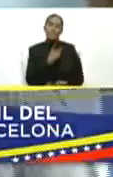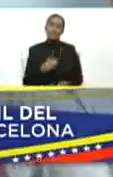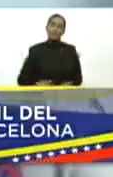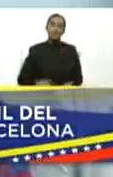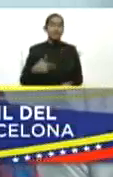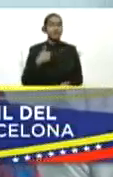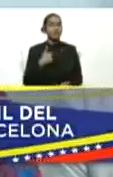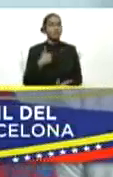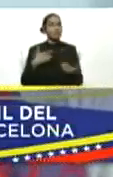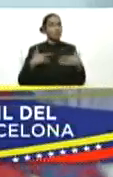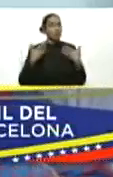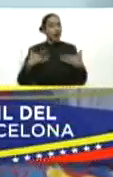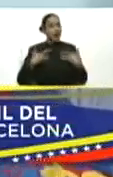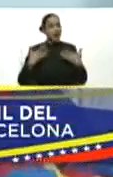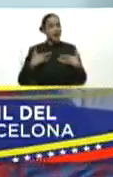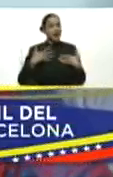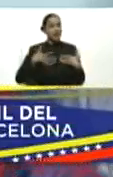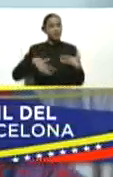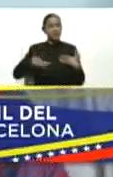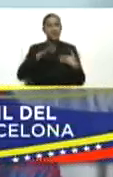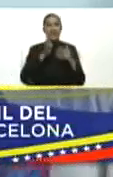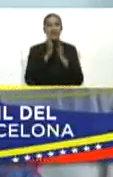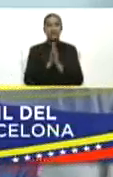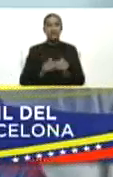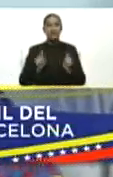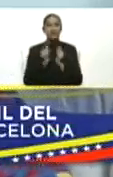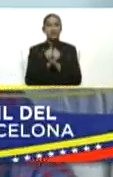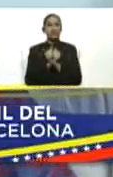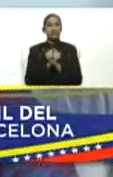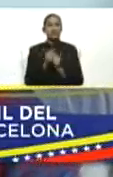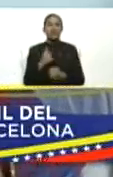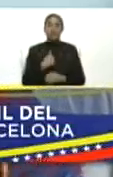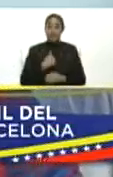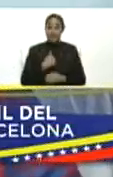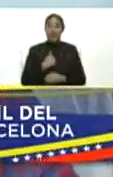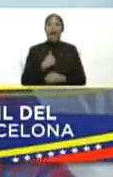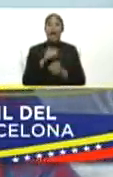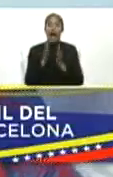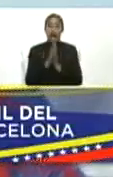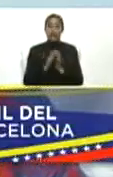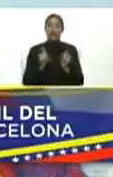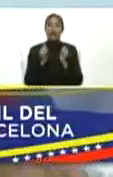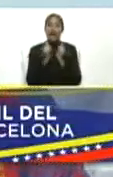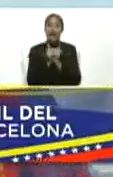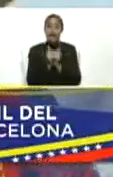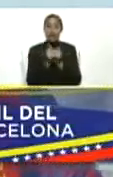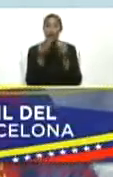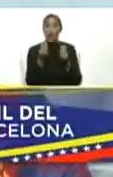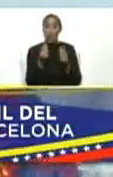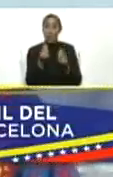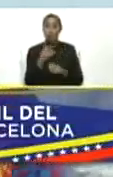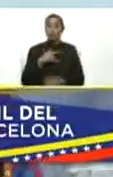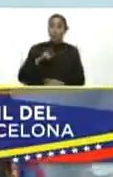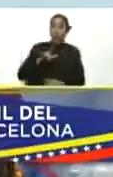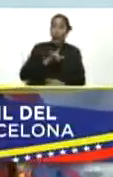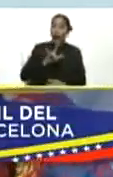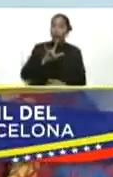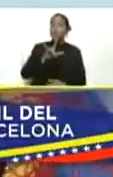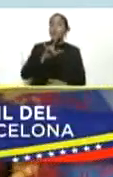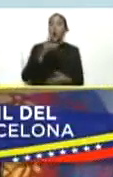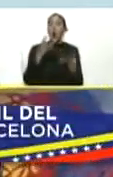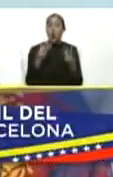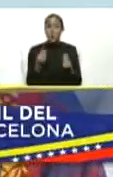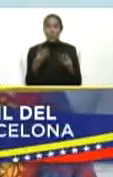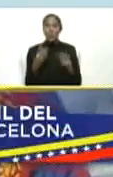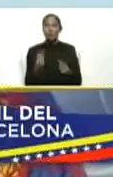en Anzoátegui. Como que yo siempre lo digo, mire, Anzoátegui te enamora, mire. Anzoátegui te enamora. No, mi comandante,